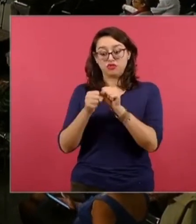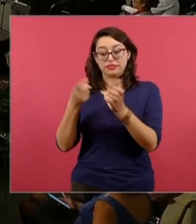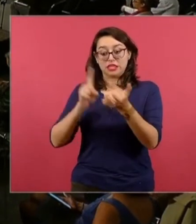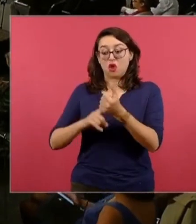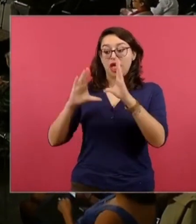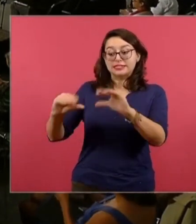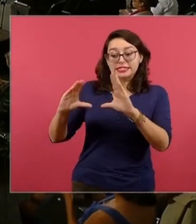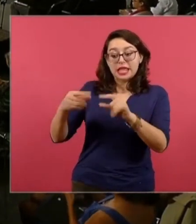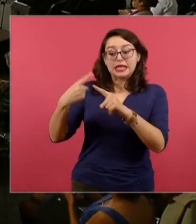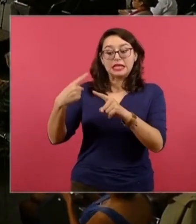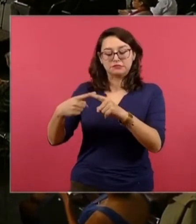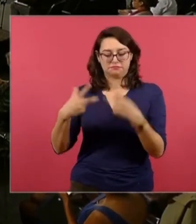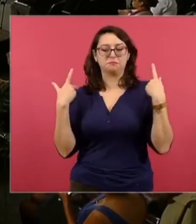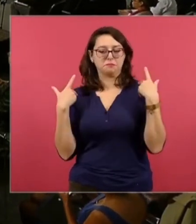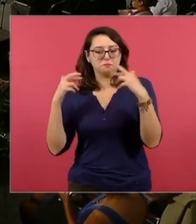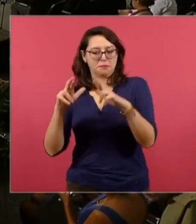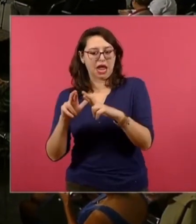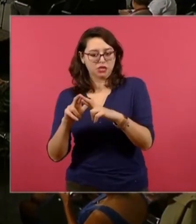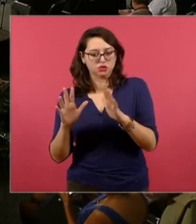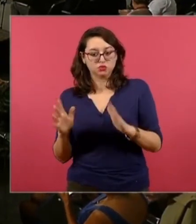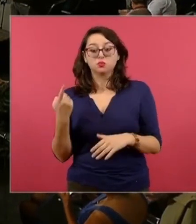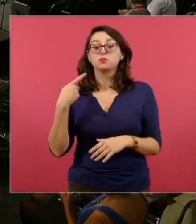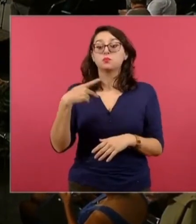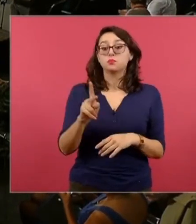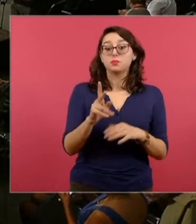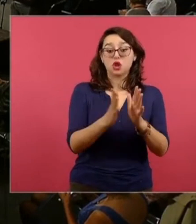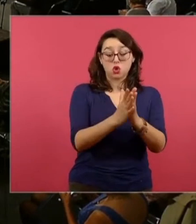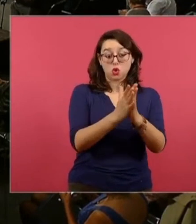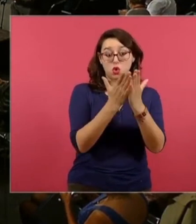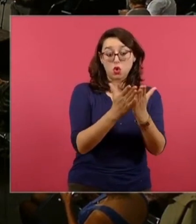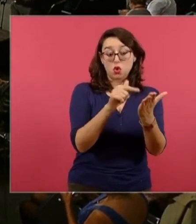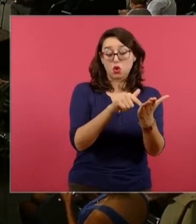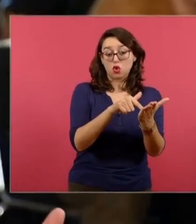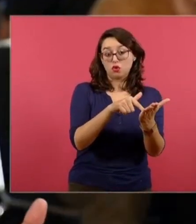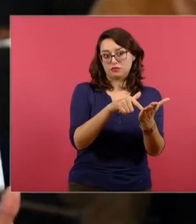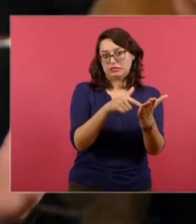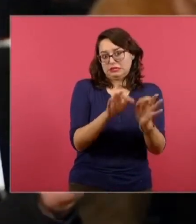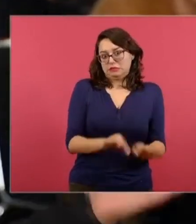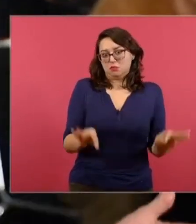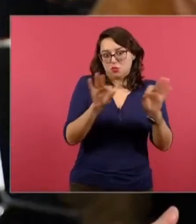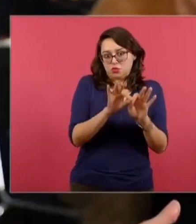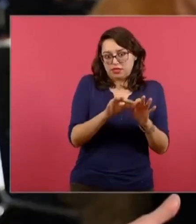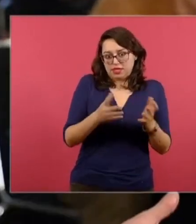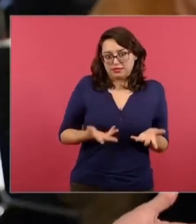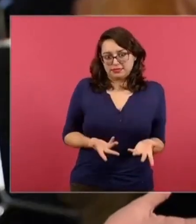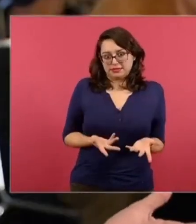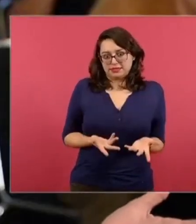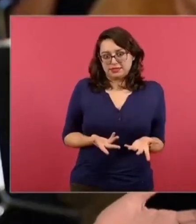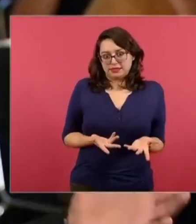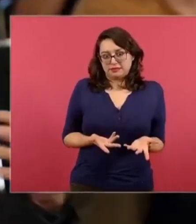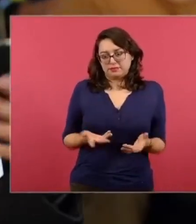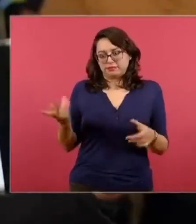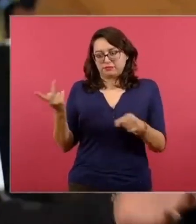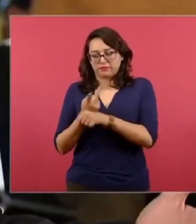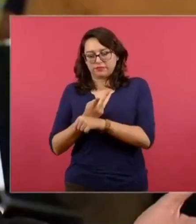Sin embargo, podemos ver, por ejemplo, que se habla de sumas y restas de fracciones en tercero y cuarto grado, y no se había hablado de eso en primero y